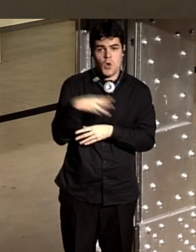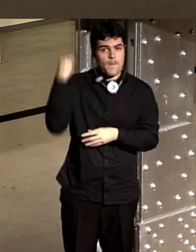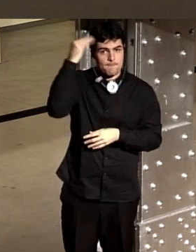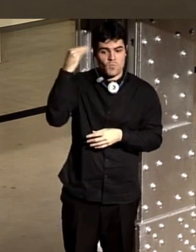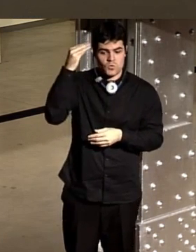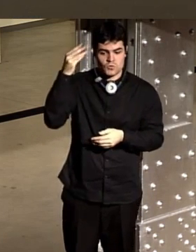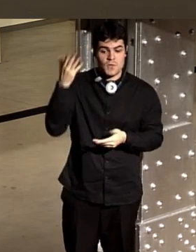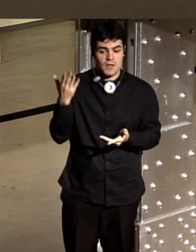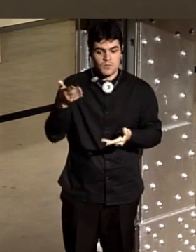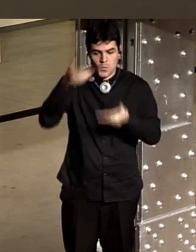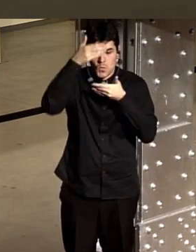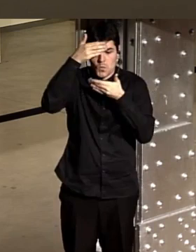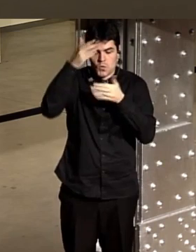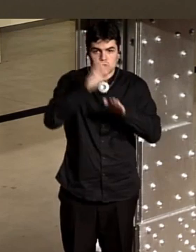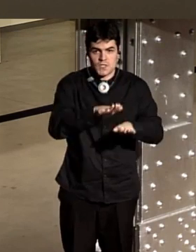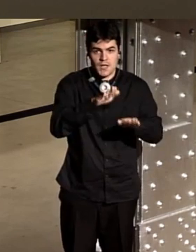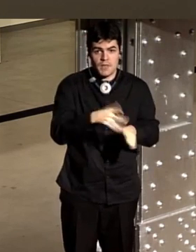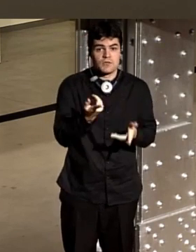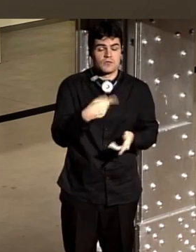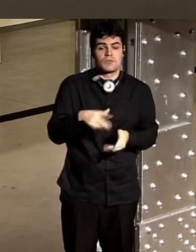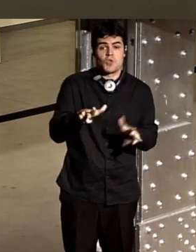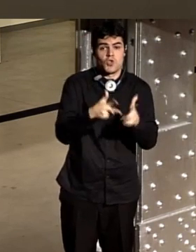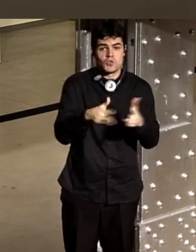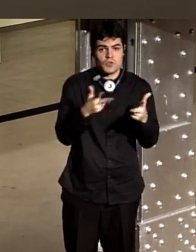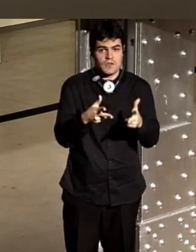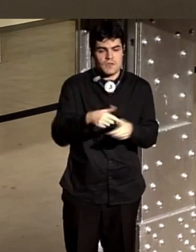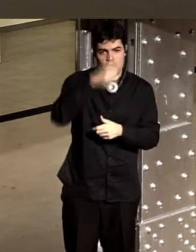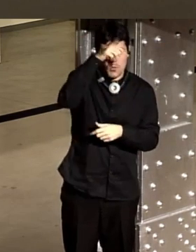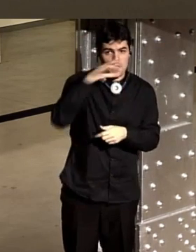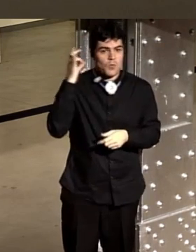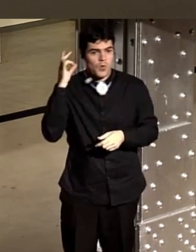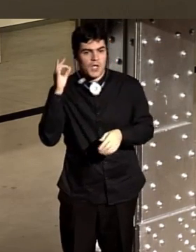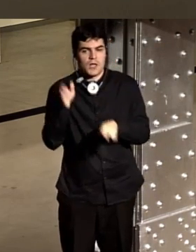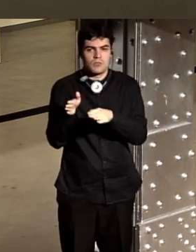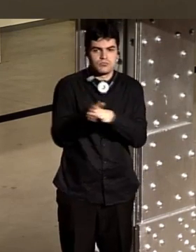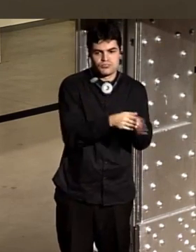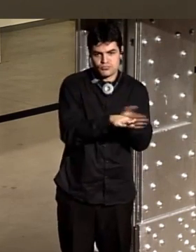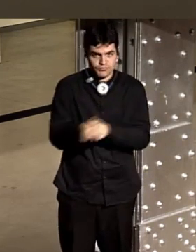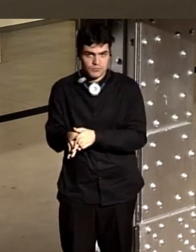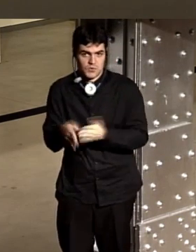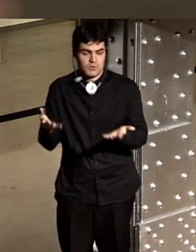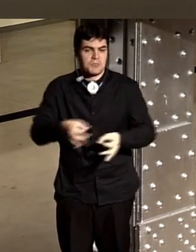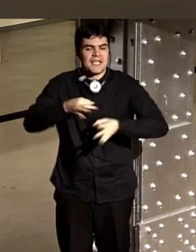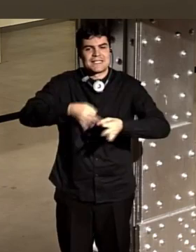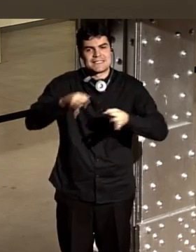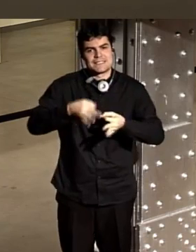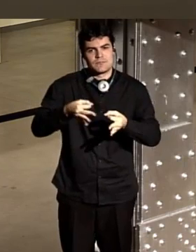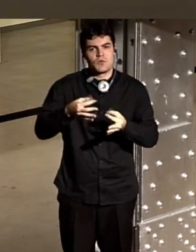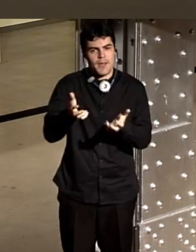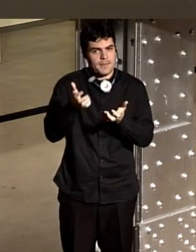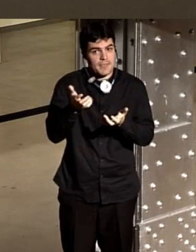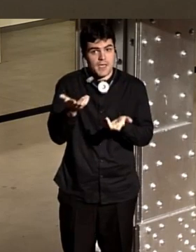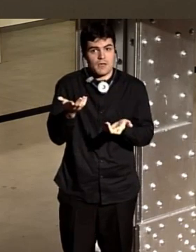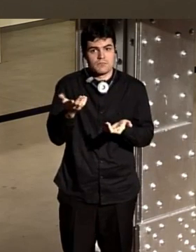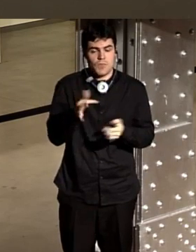para mí son sociedades en las que hombres y mujeres están separados por sexos, así que siempre ha supuesto una ventaja. Siendo